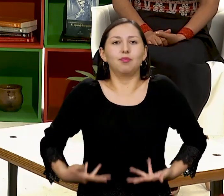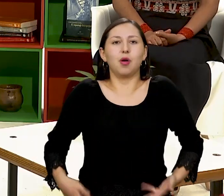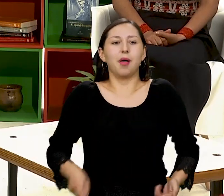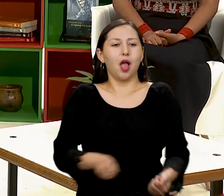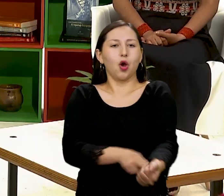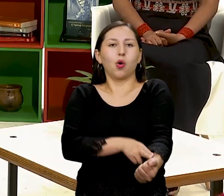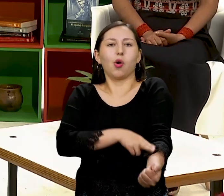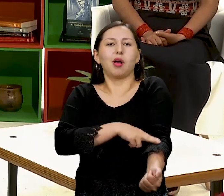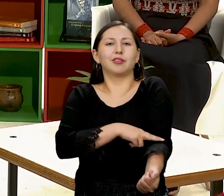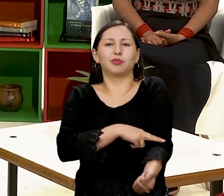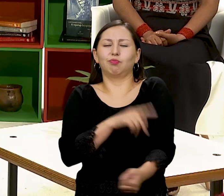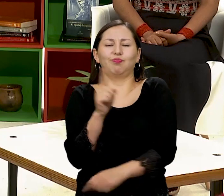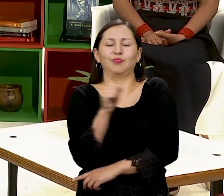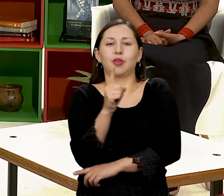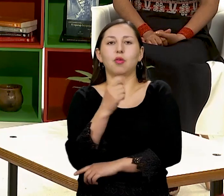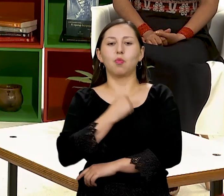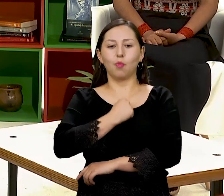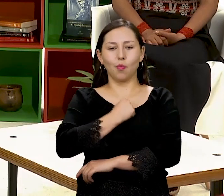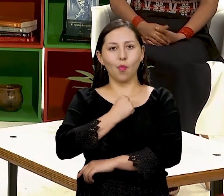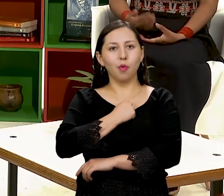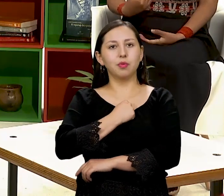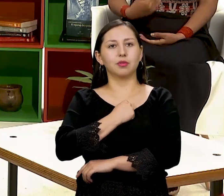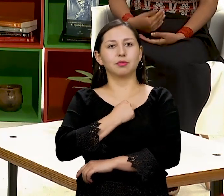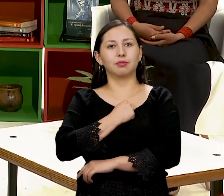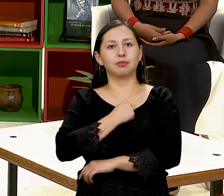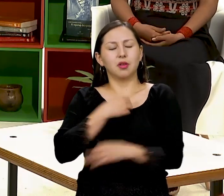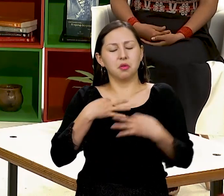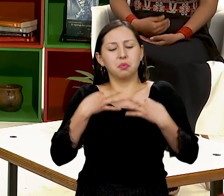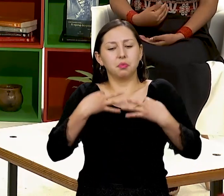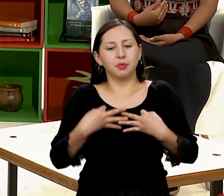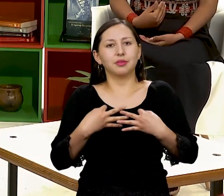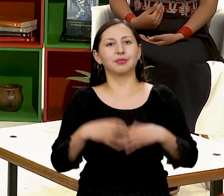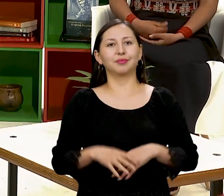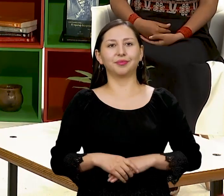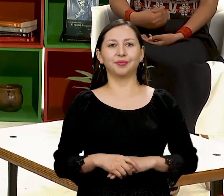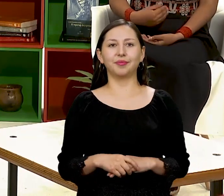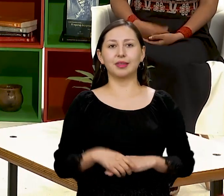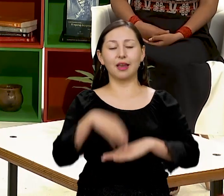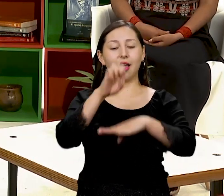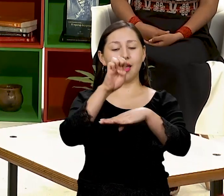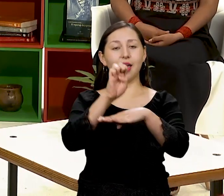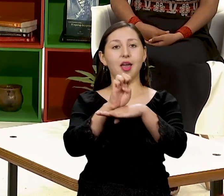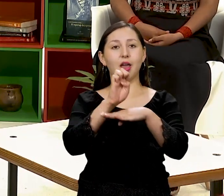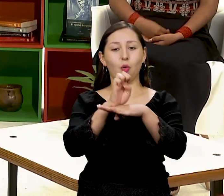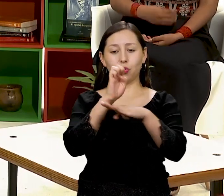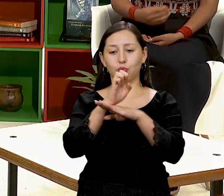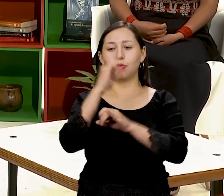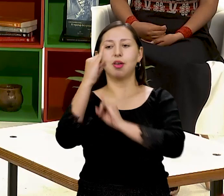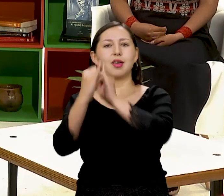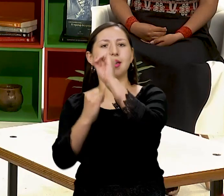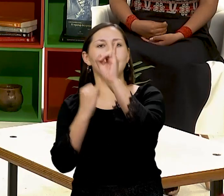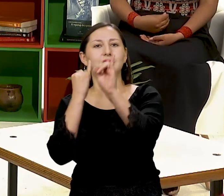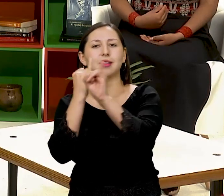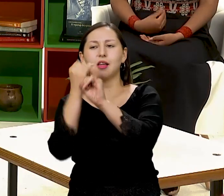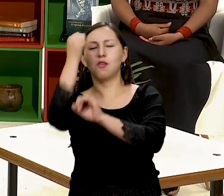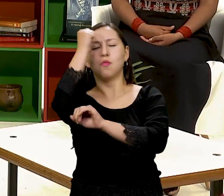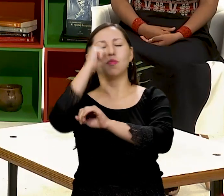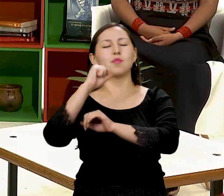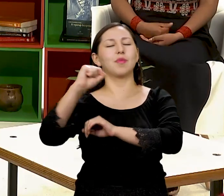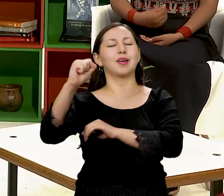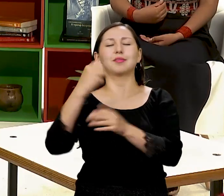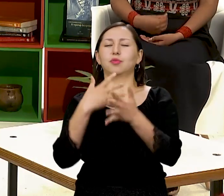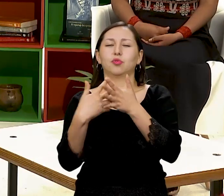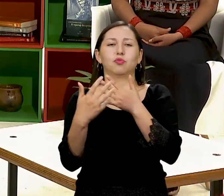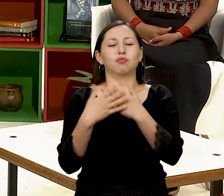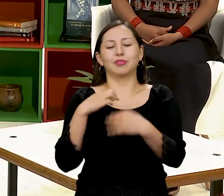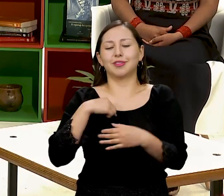típico como muchas veces se lo dice, sino que es mi vestimenta formal, como yo me presento aquí en Ecuador y en el mundo. Soy Janet